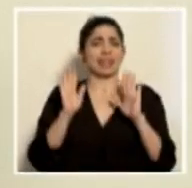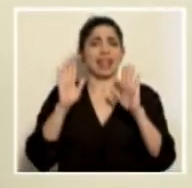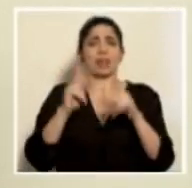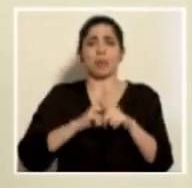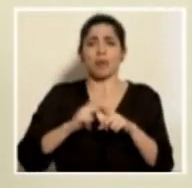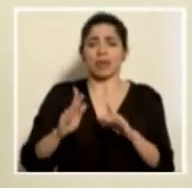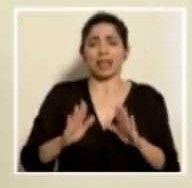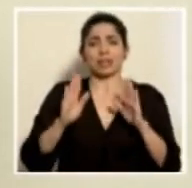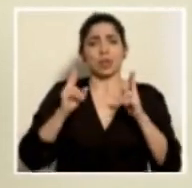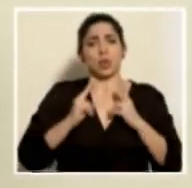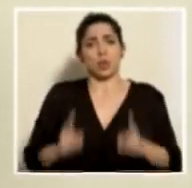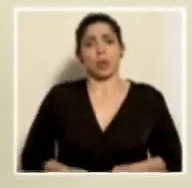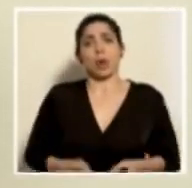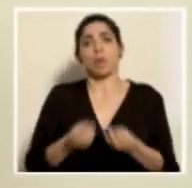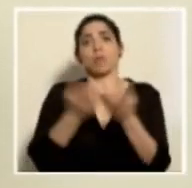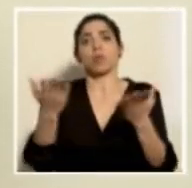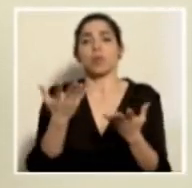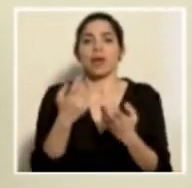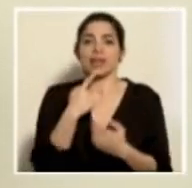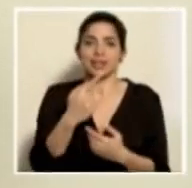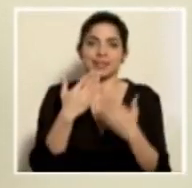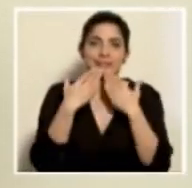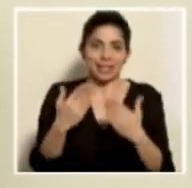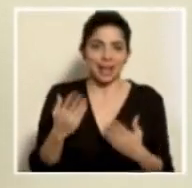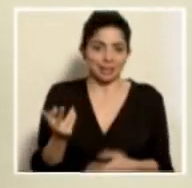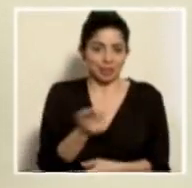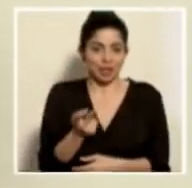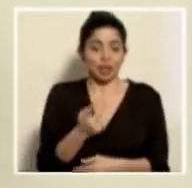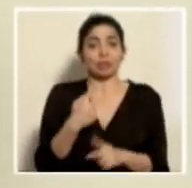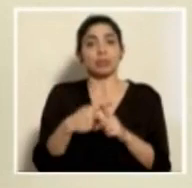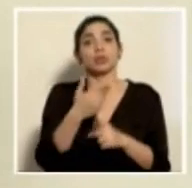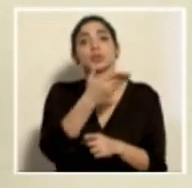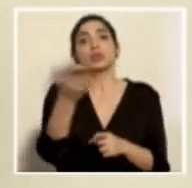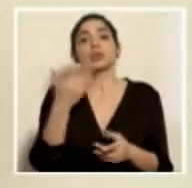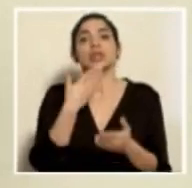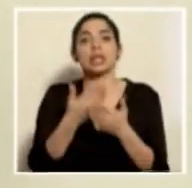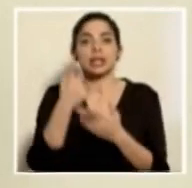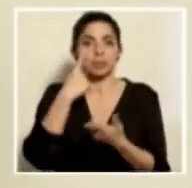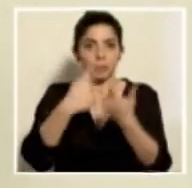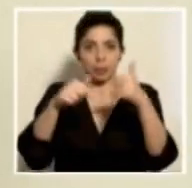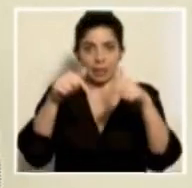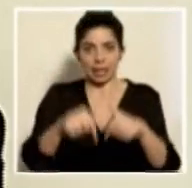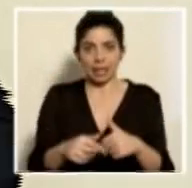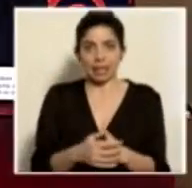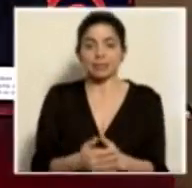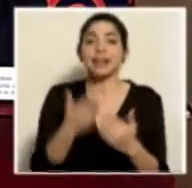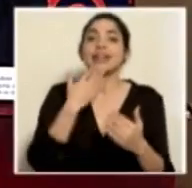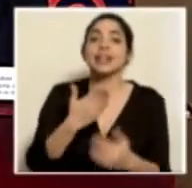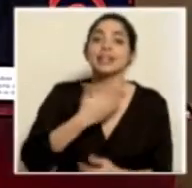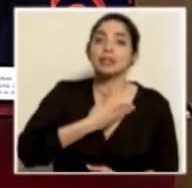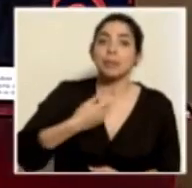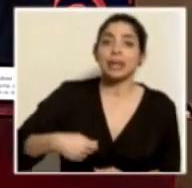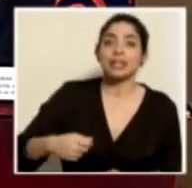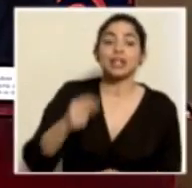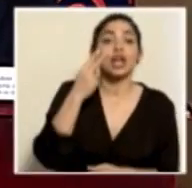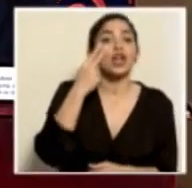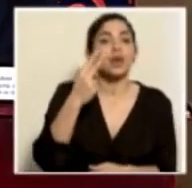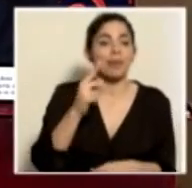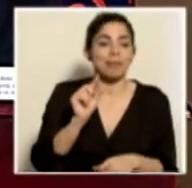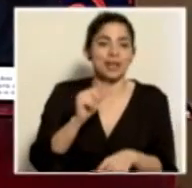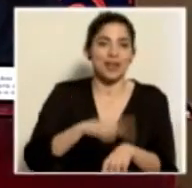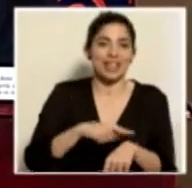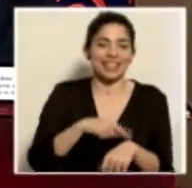quería agradecérselos en público y a ustedes agradecerles su presencia el día de hoy acá. Gracias, señor presidente. Y nos vemos en un